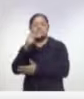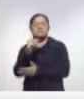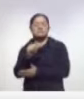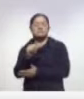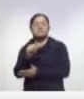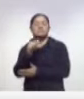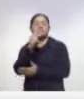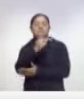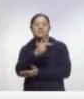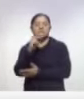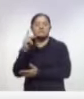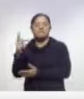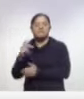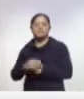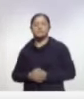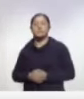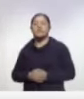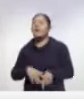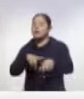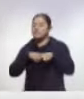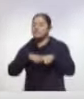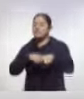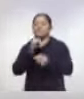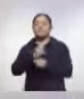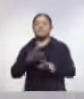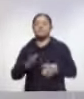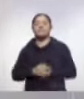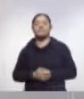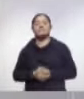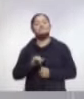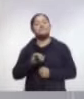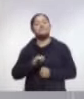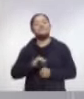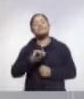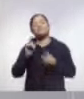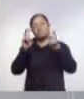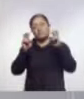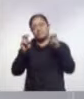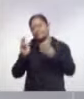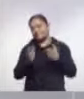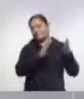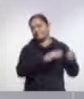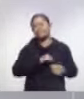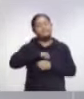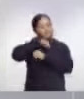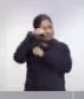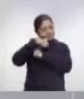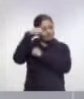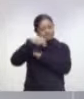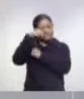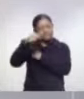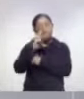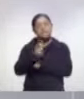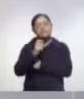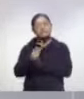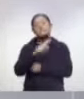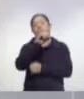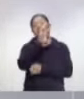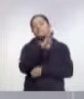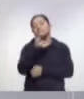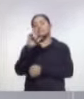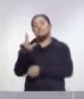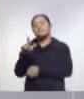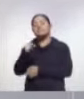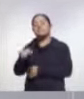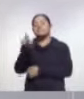Pepe. Continuamos con la información. Claro que sí, mi querida Aisy Auditorio, pues, vamos a otros temas. Y hablemos del boxeo, porque, bueno, pues, sin duda, Braulio Luna, pues,